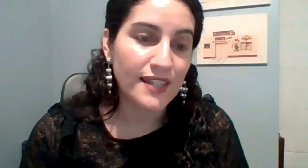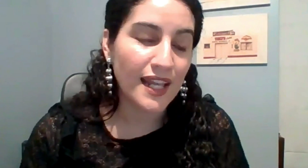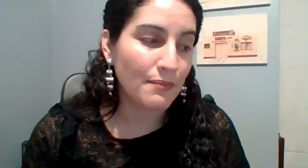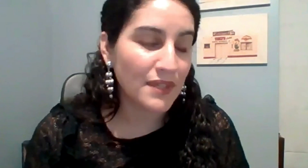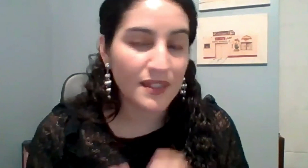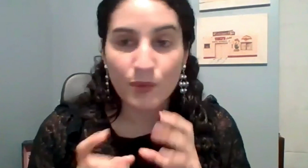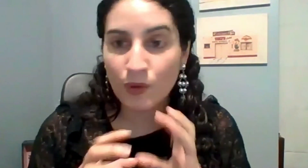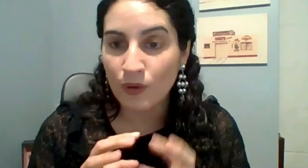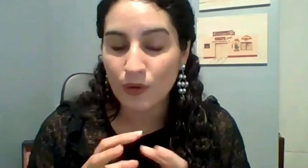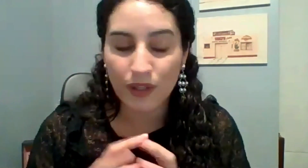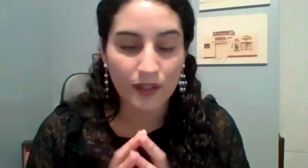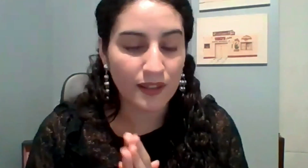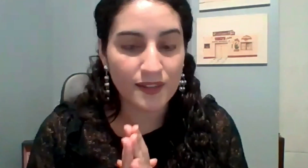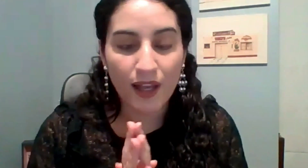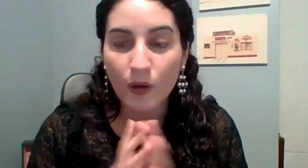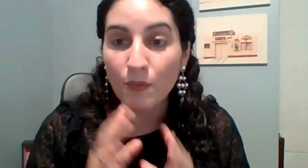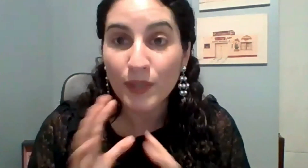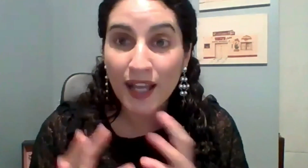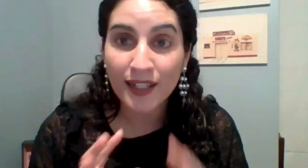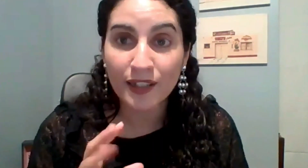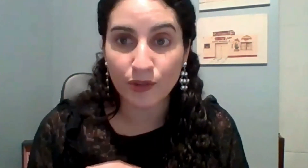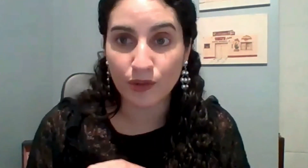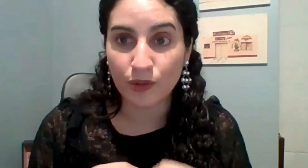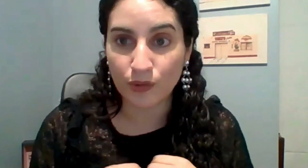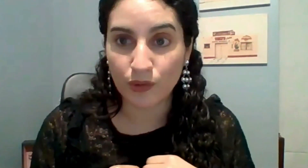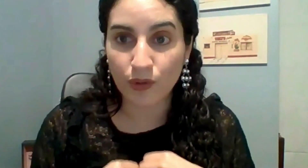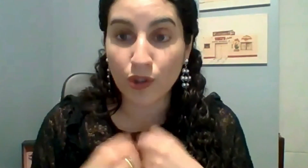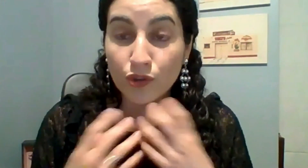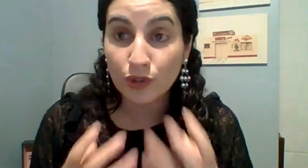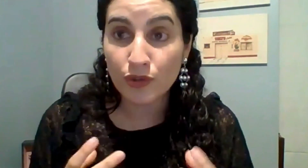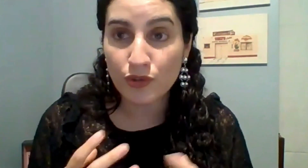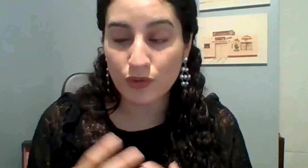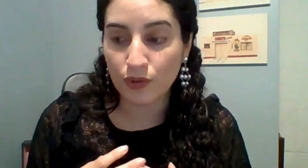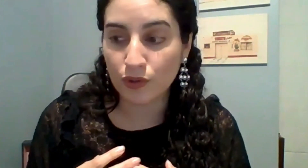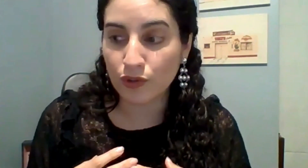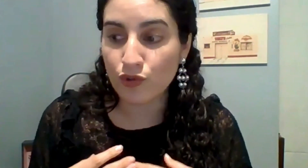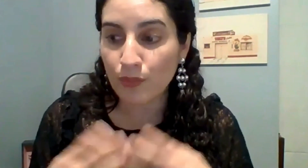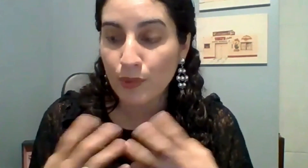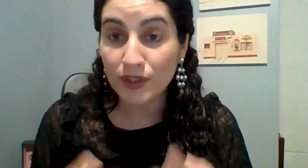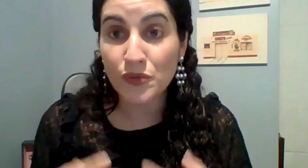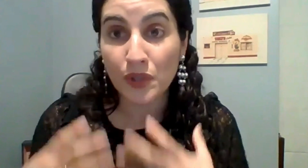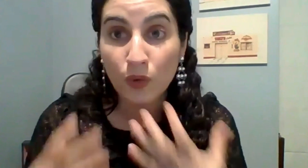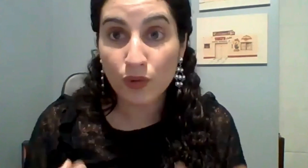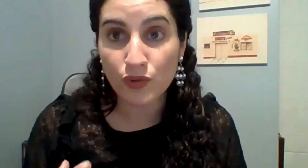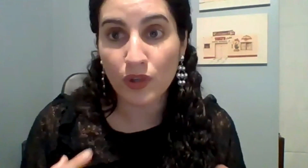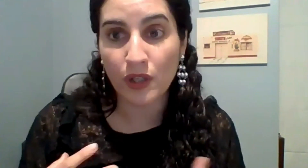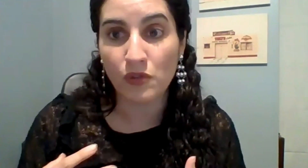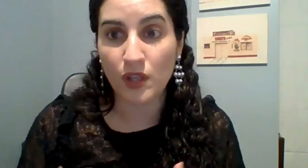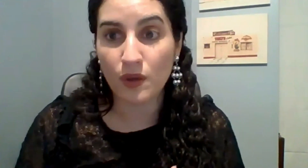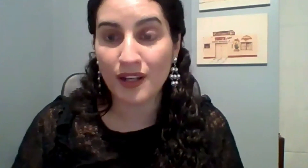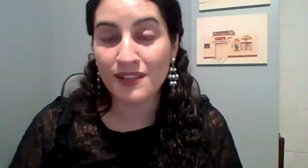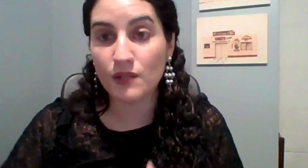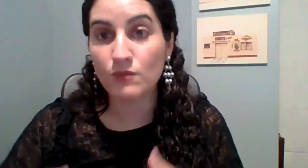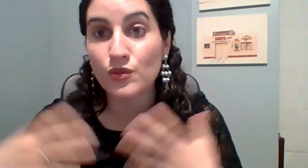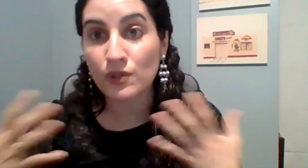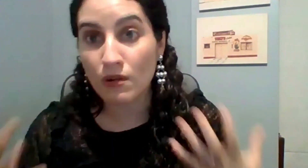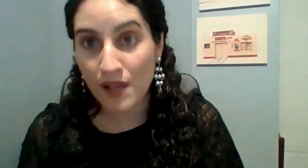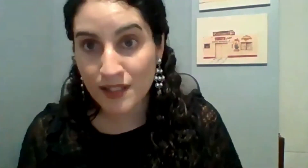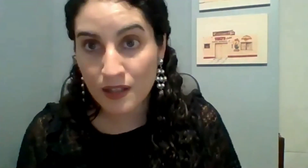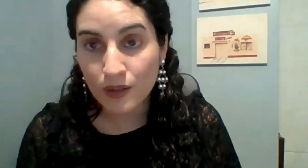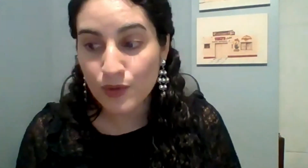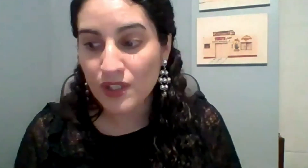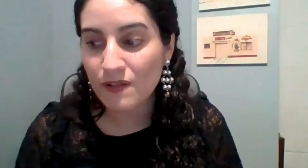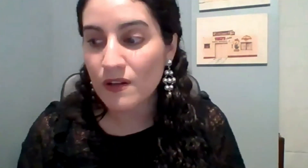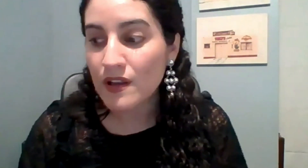en sala mismo, quizás con braille, con otros soportes o recursos que nos ayuden a hacer un museo